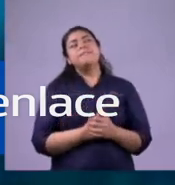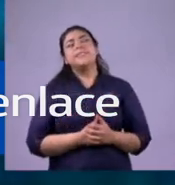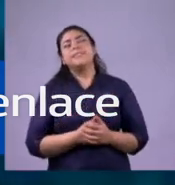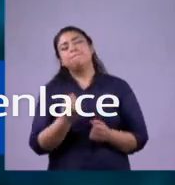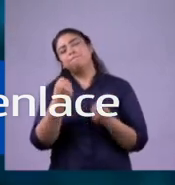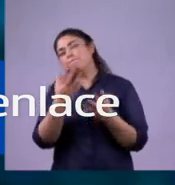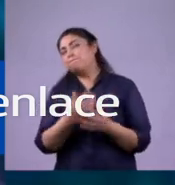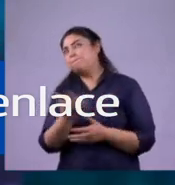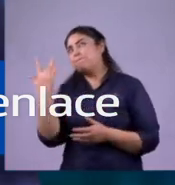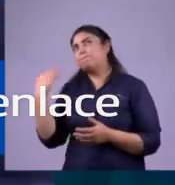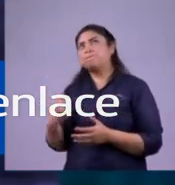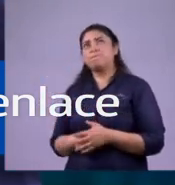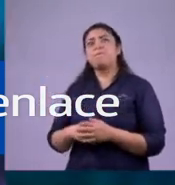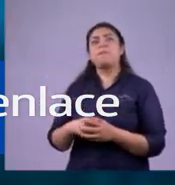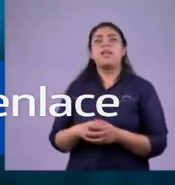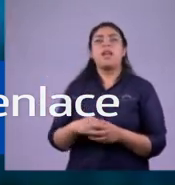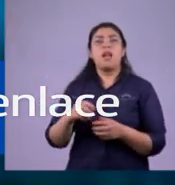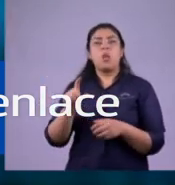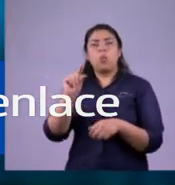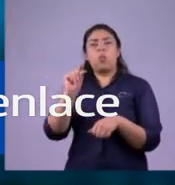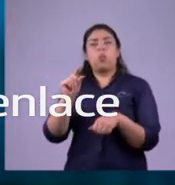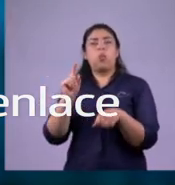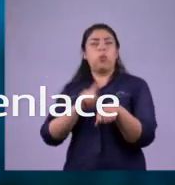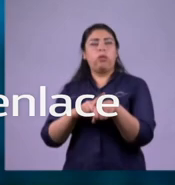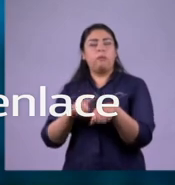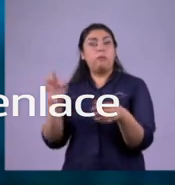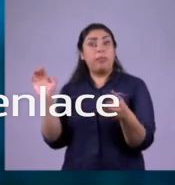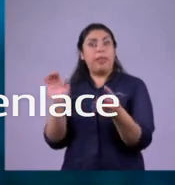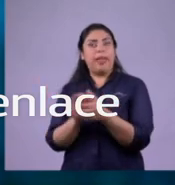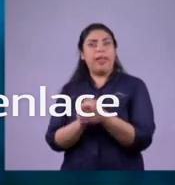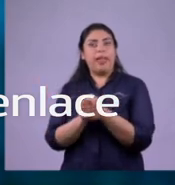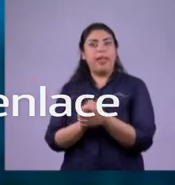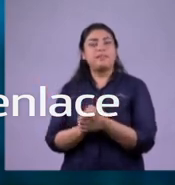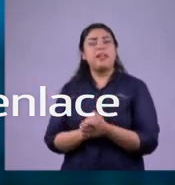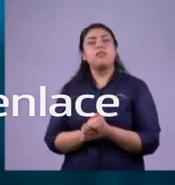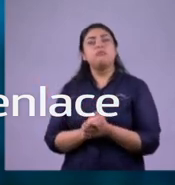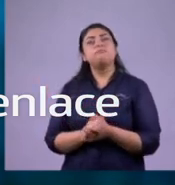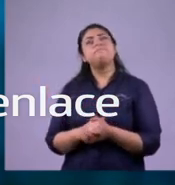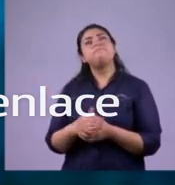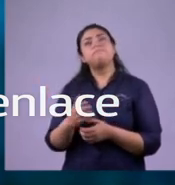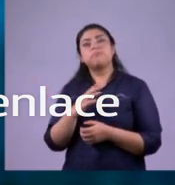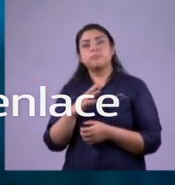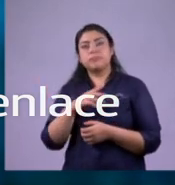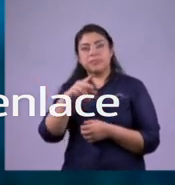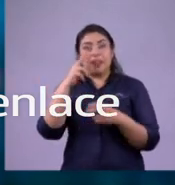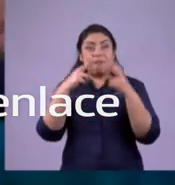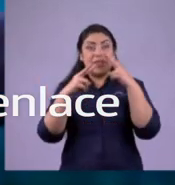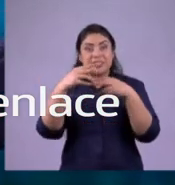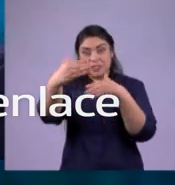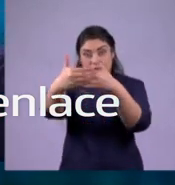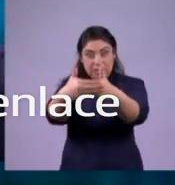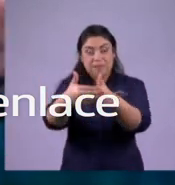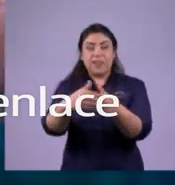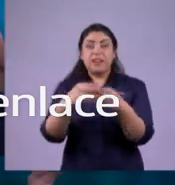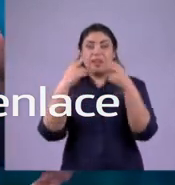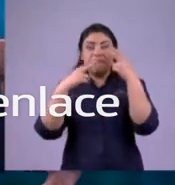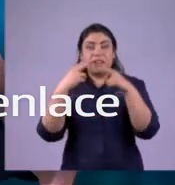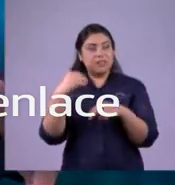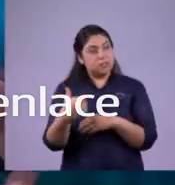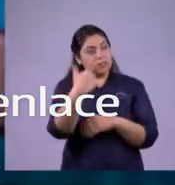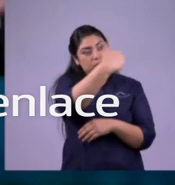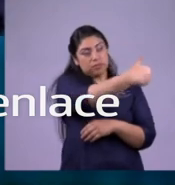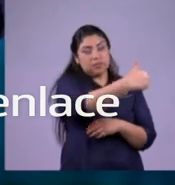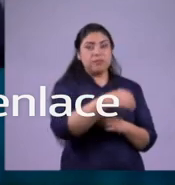casa cuando estábamos recién casados con sueño he contado esto estaba mi casa están diciendo de frente amigos y los del lado y había un perro callejero